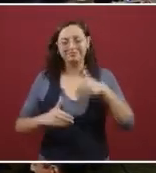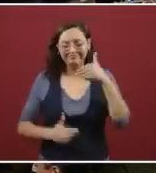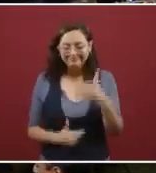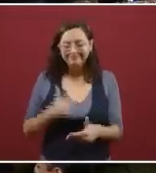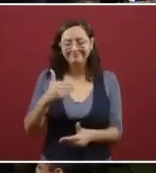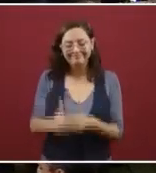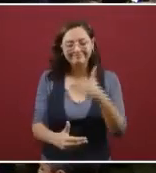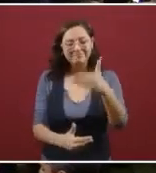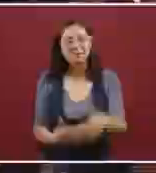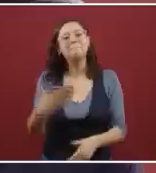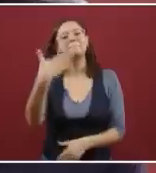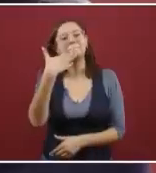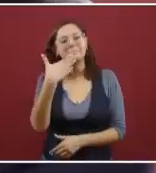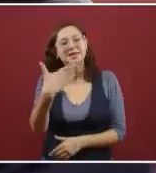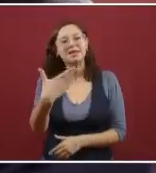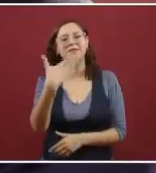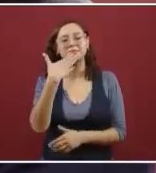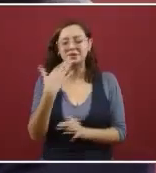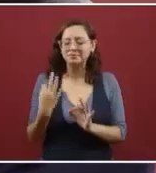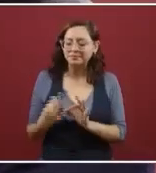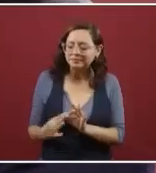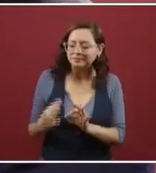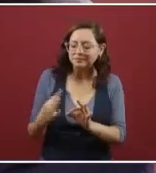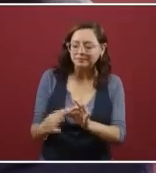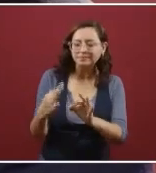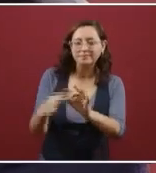estamos bien y de buenas.